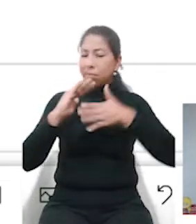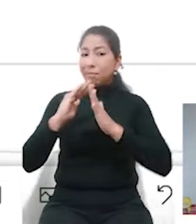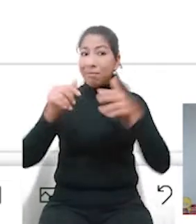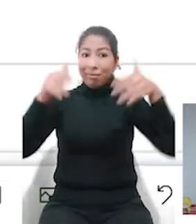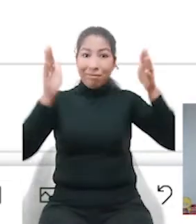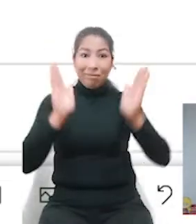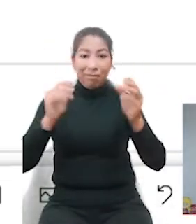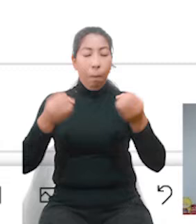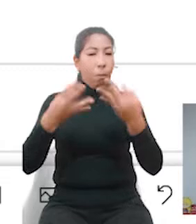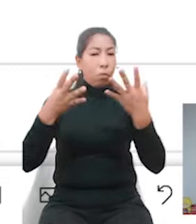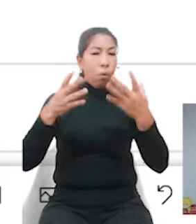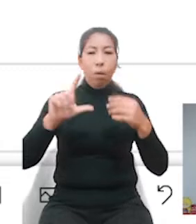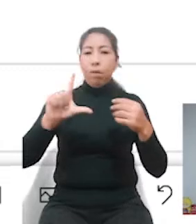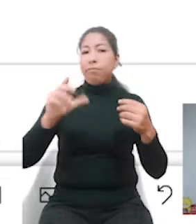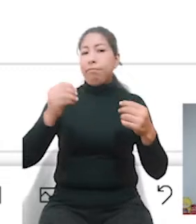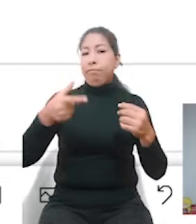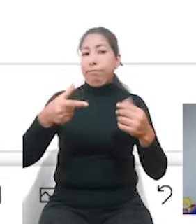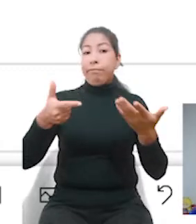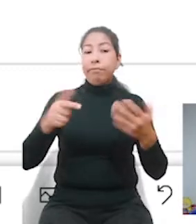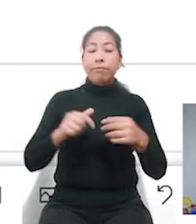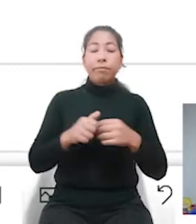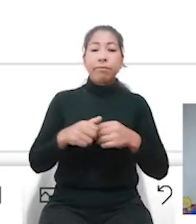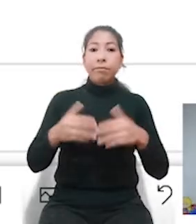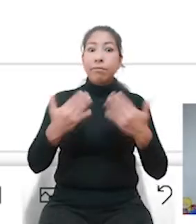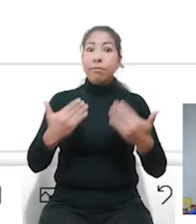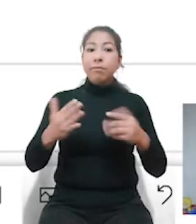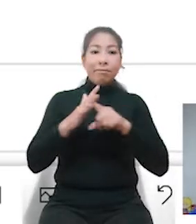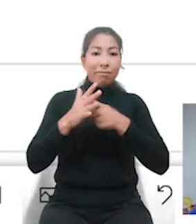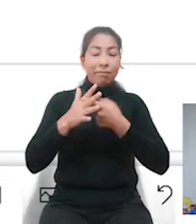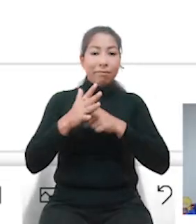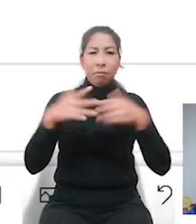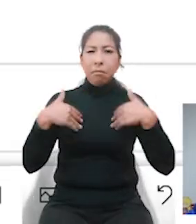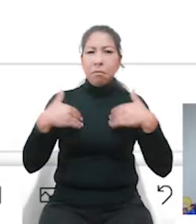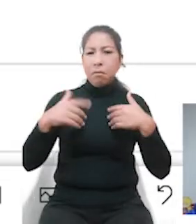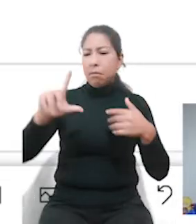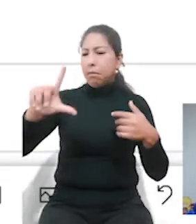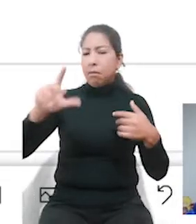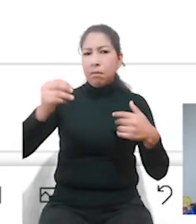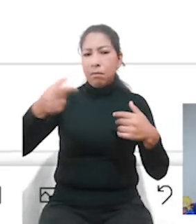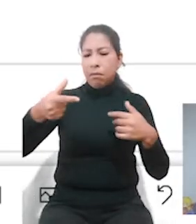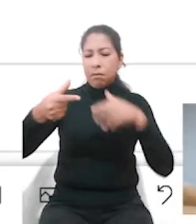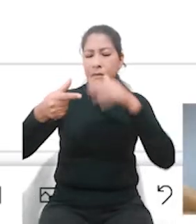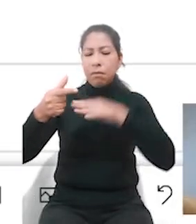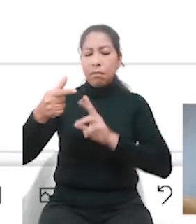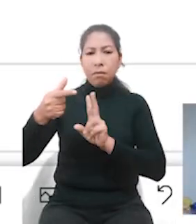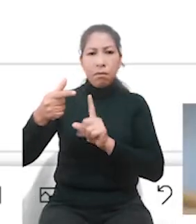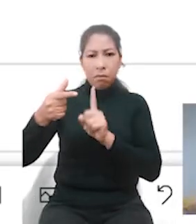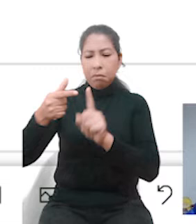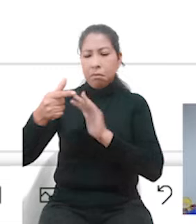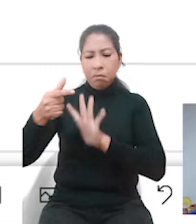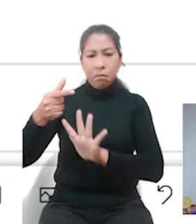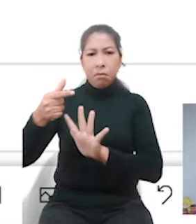contienen dentro de sí a más logaritmos. Vamos a empezar con este video y tenemos logaritmo en